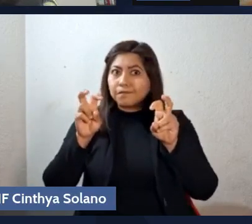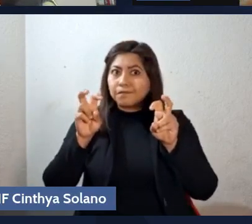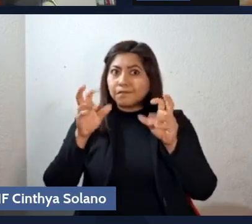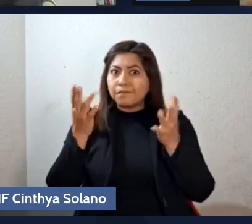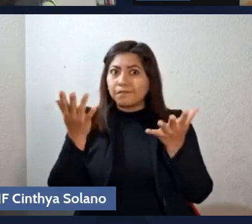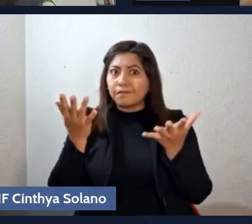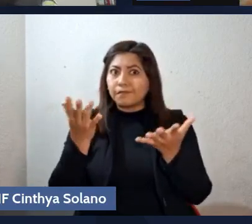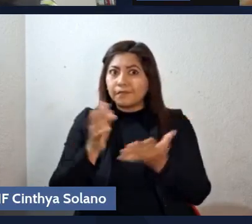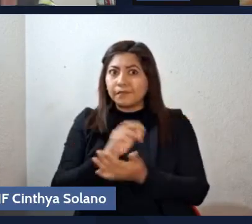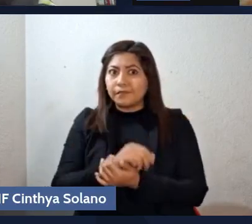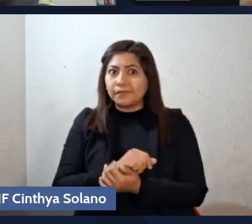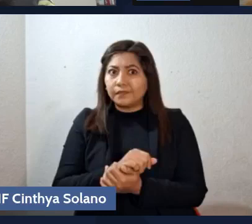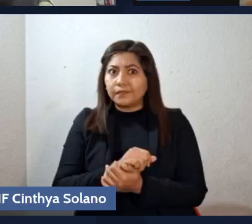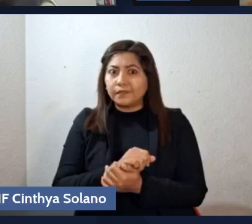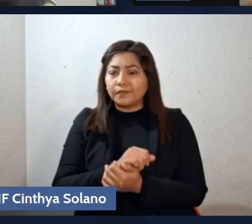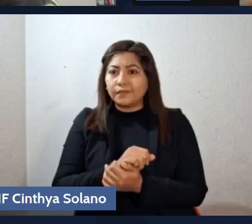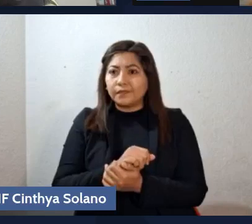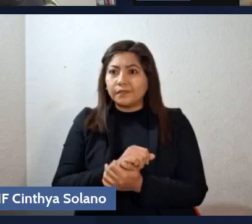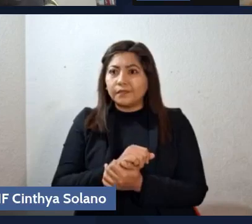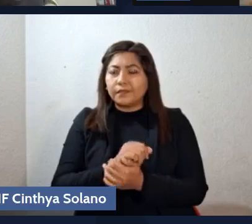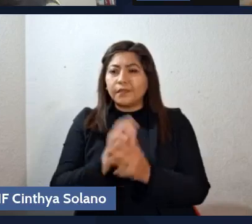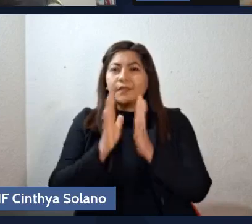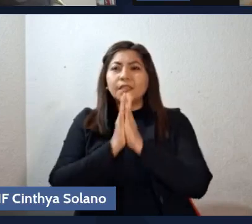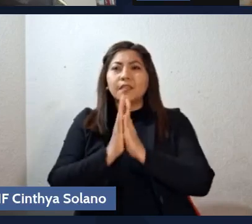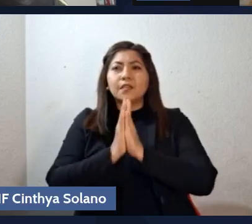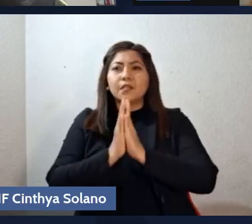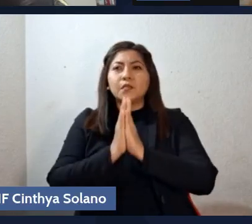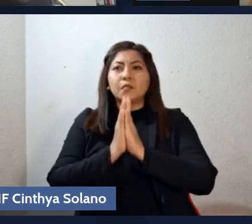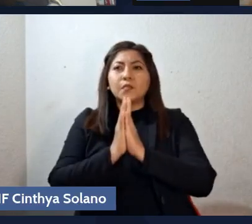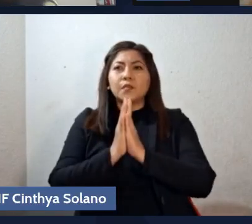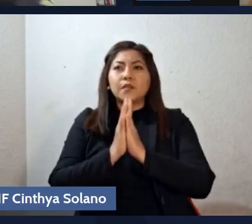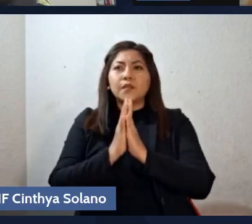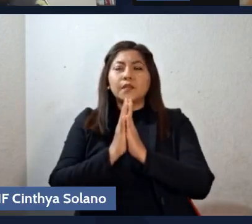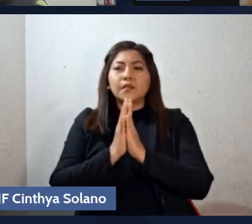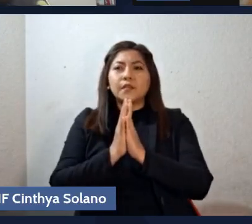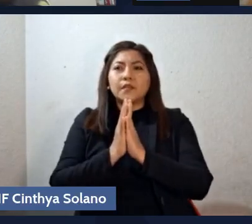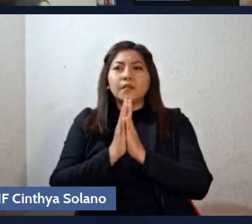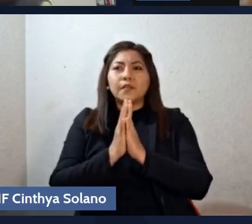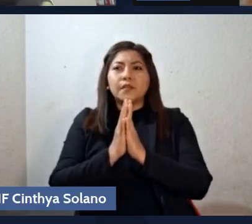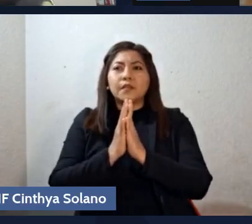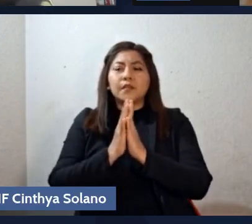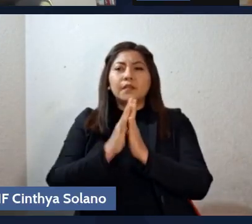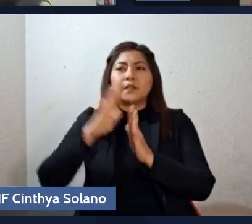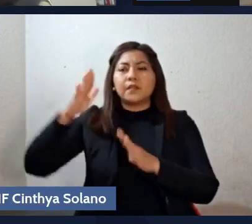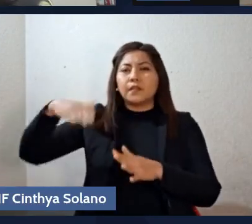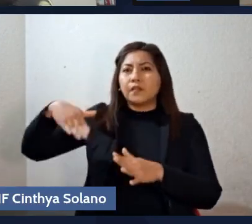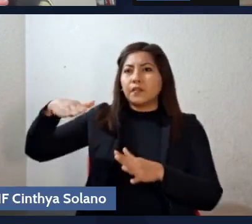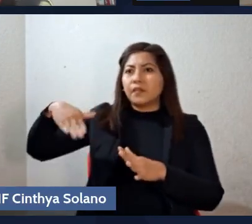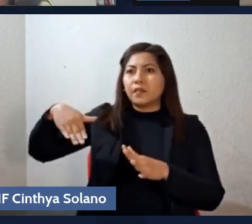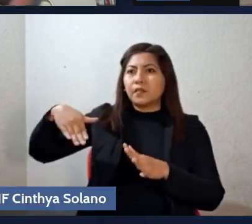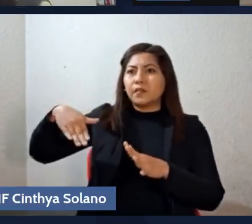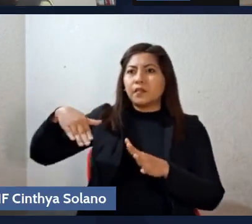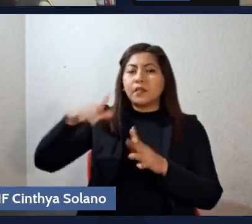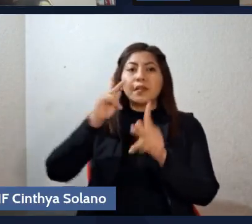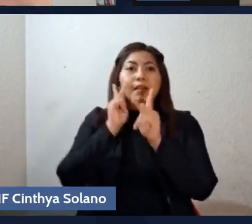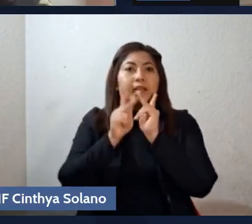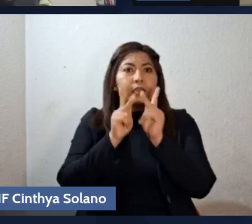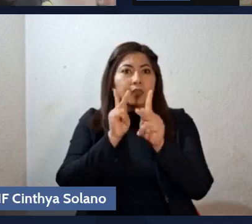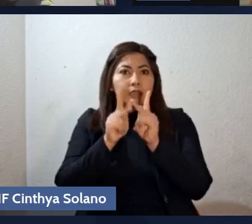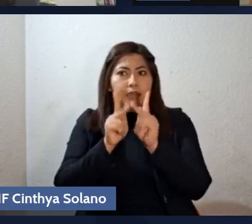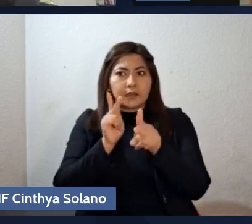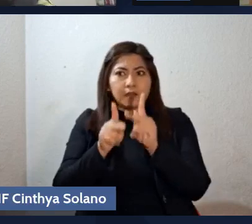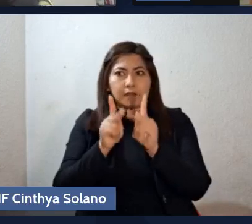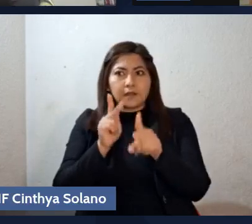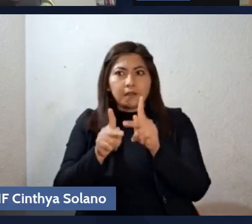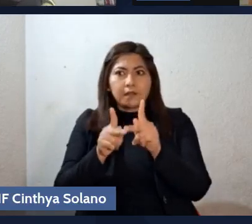Si nos puede compartir sobre lo que habíamos, bueno, platicado sobre estos pasos prácticos,